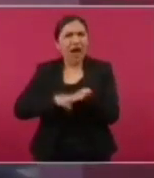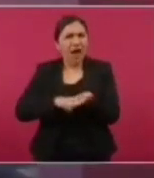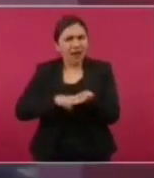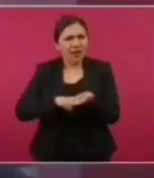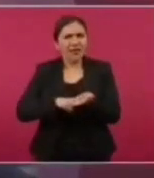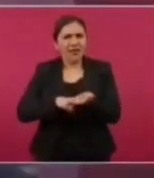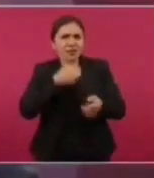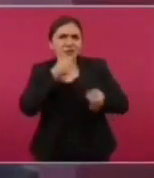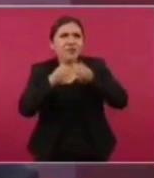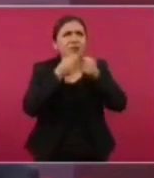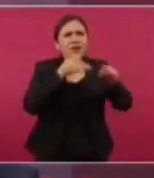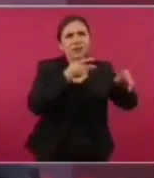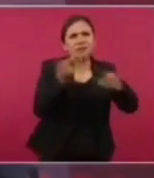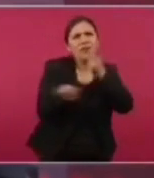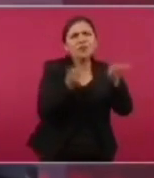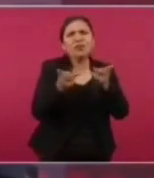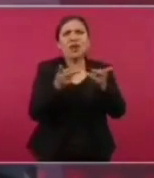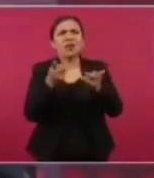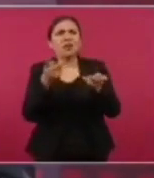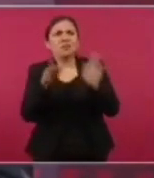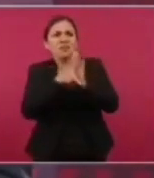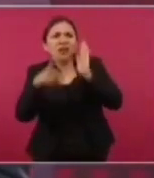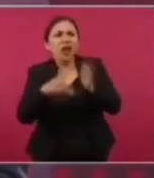del periodismo.